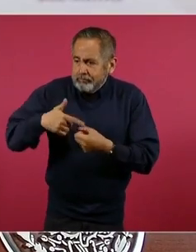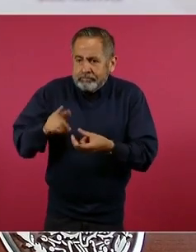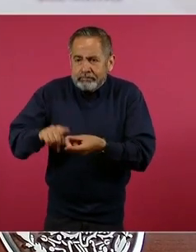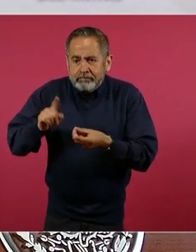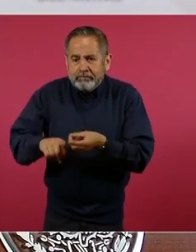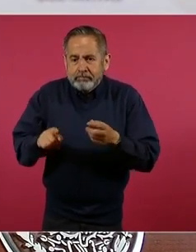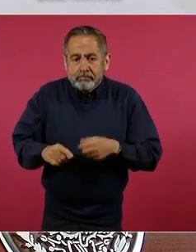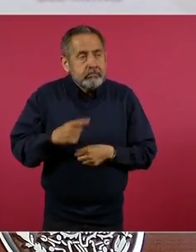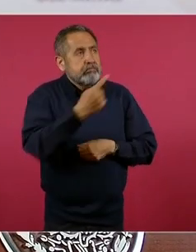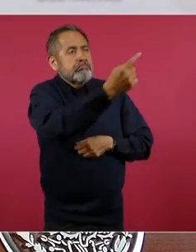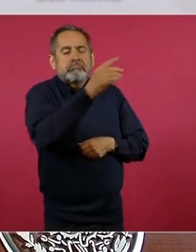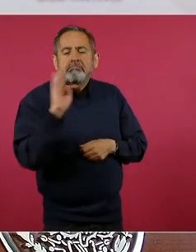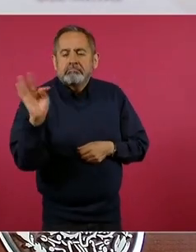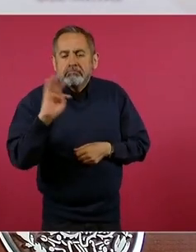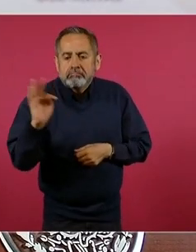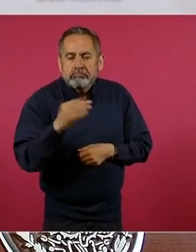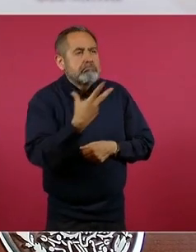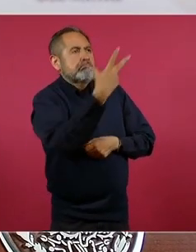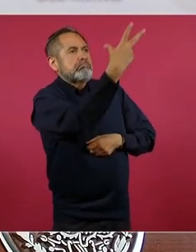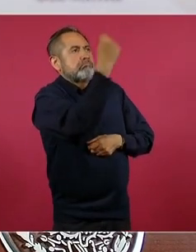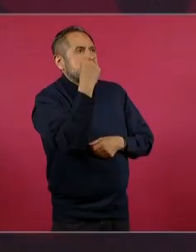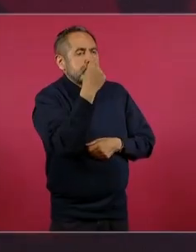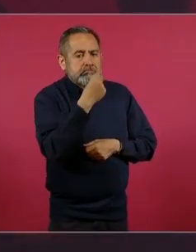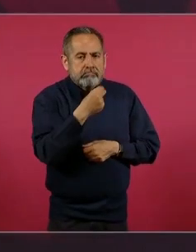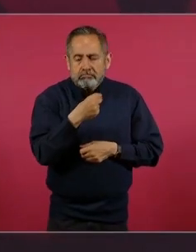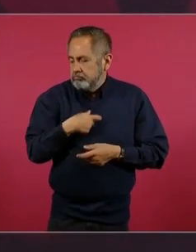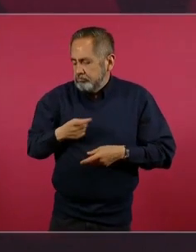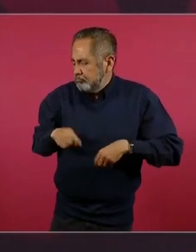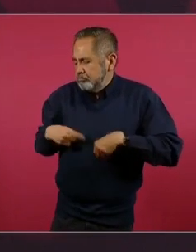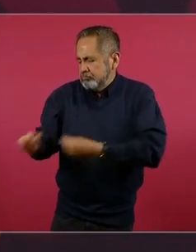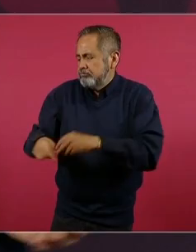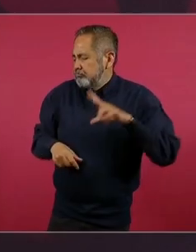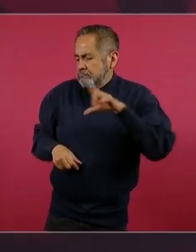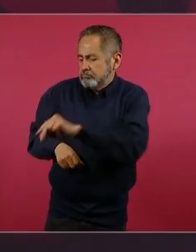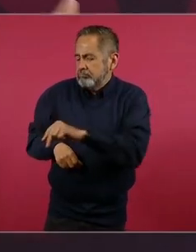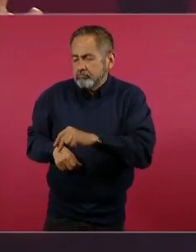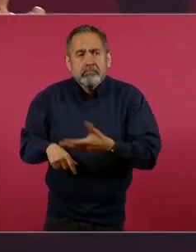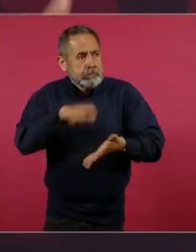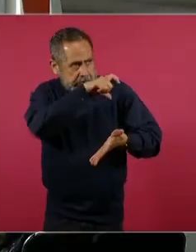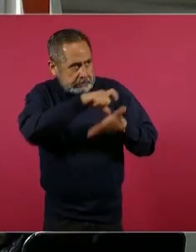no nos vendan gasolina. No se lo olvida, depender de uno. Sí,